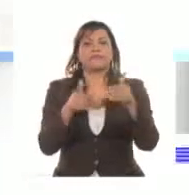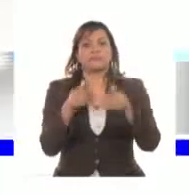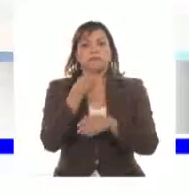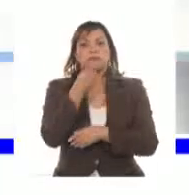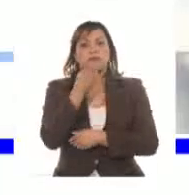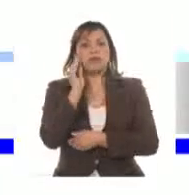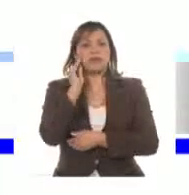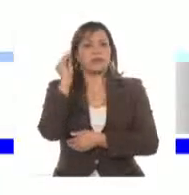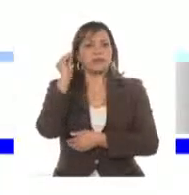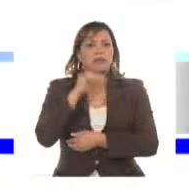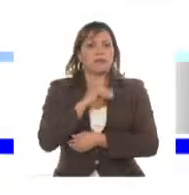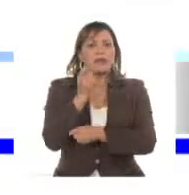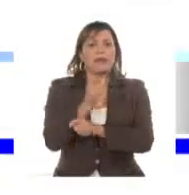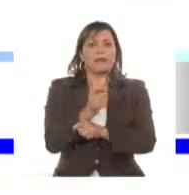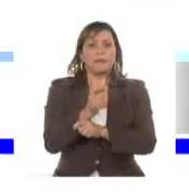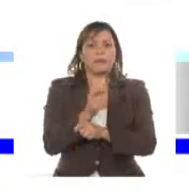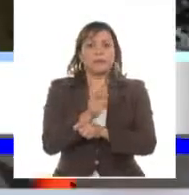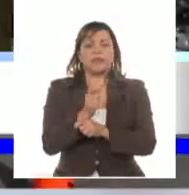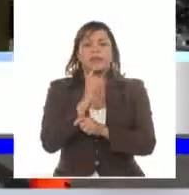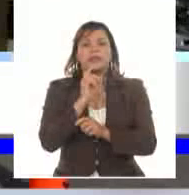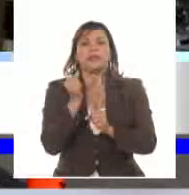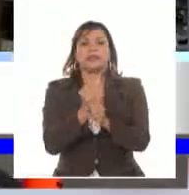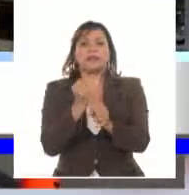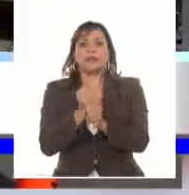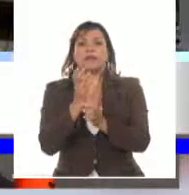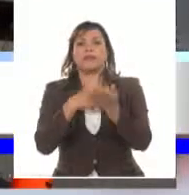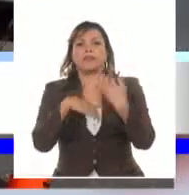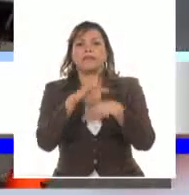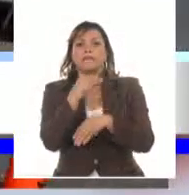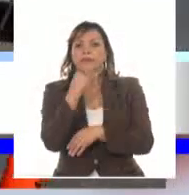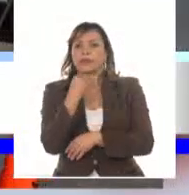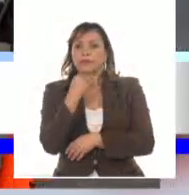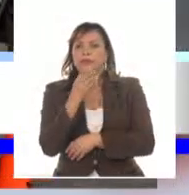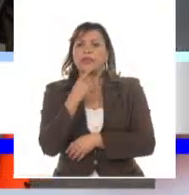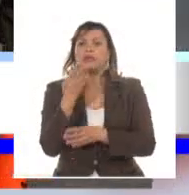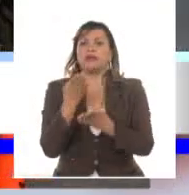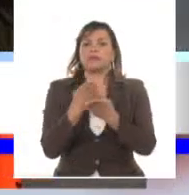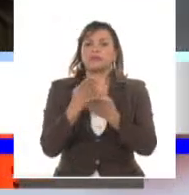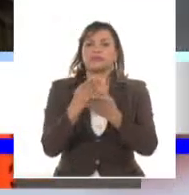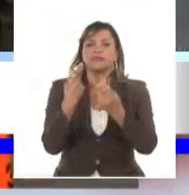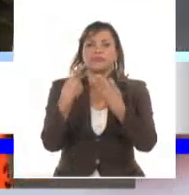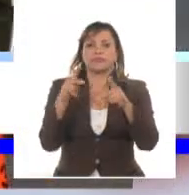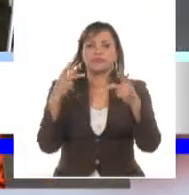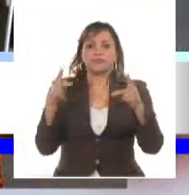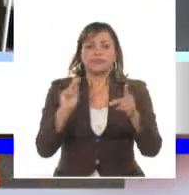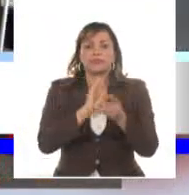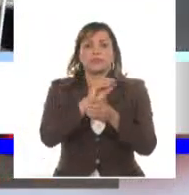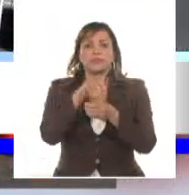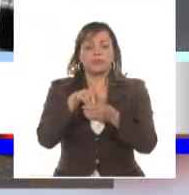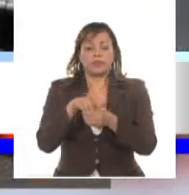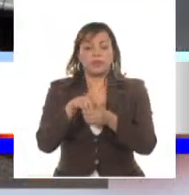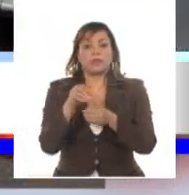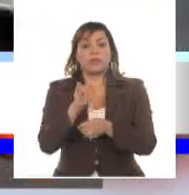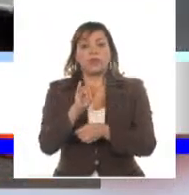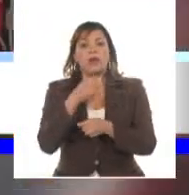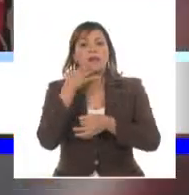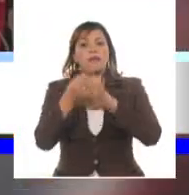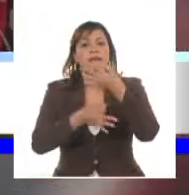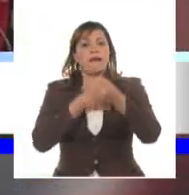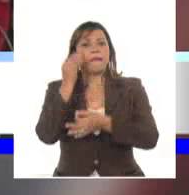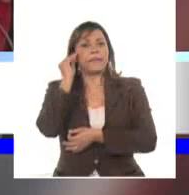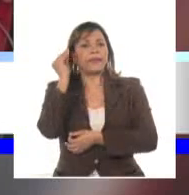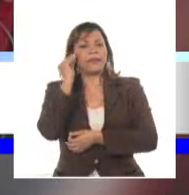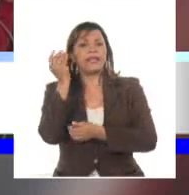las misiones que cumple el MININ, las posibilidades de estudio y desempeño profesional existentes en la institución, así como dialogar sobre